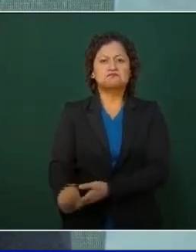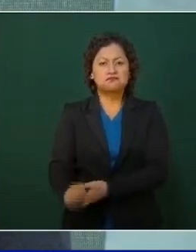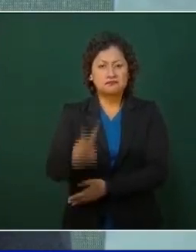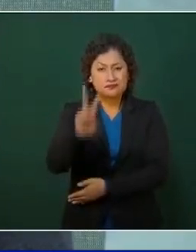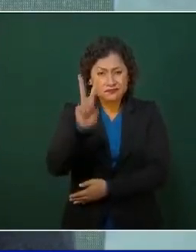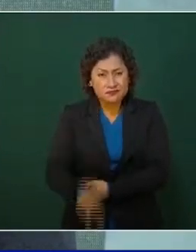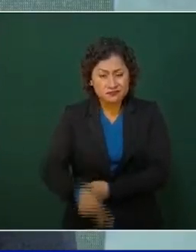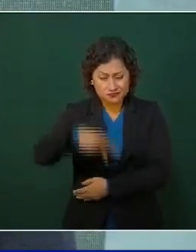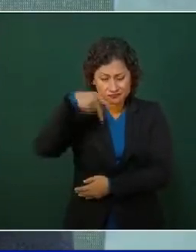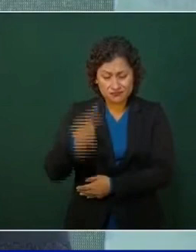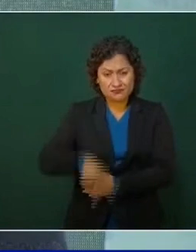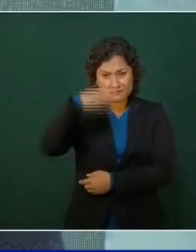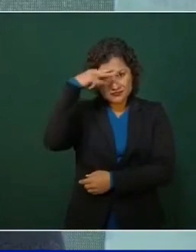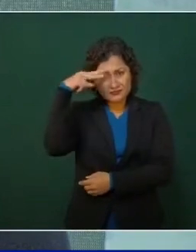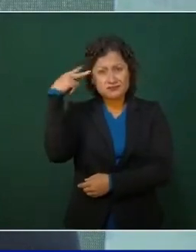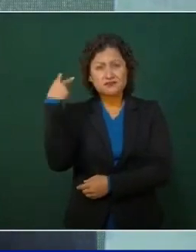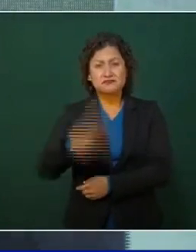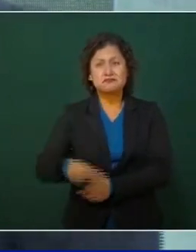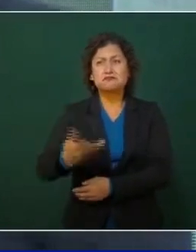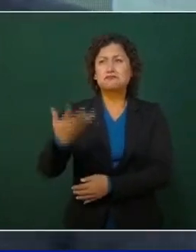fue de los países